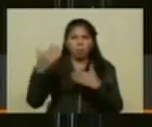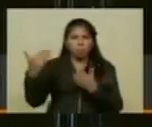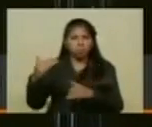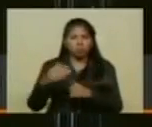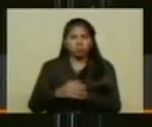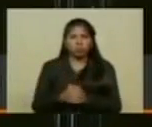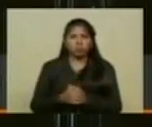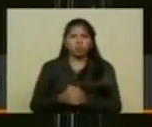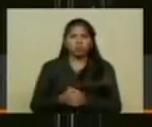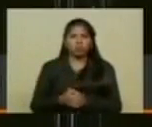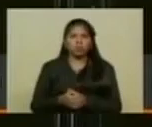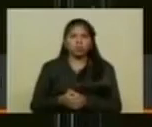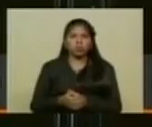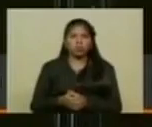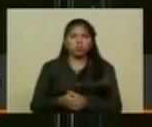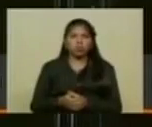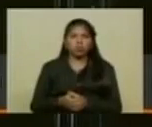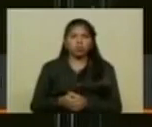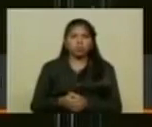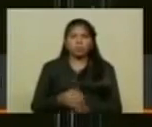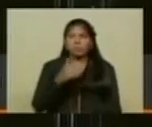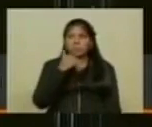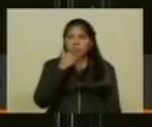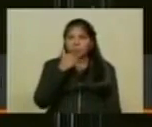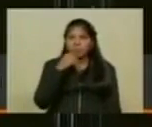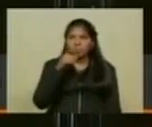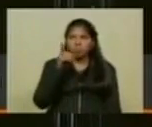llegaron a posesionarse de los